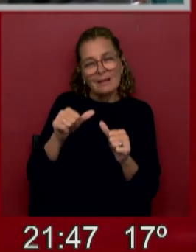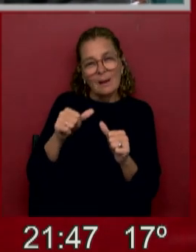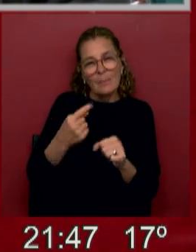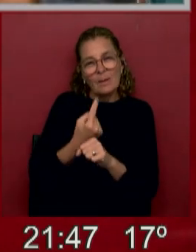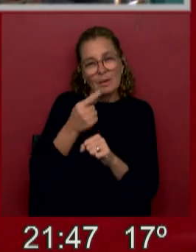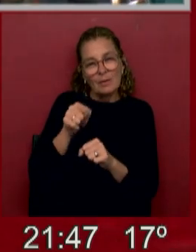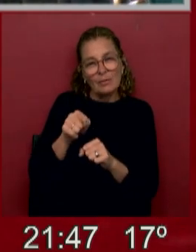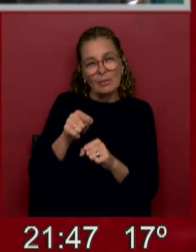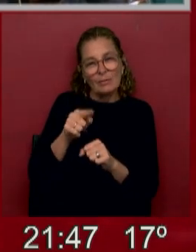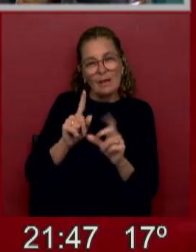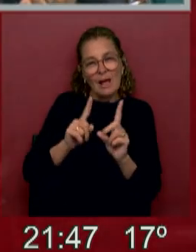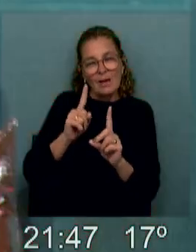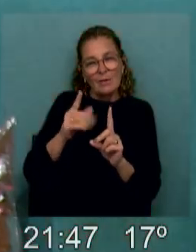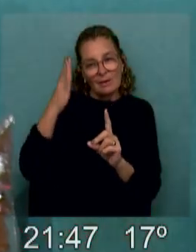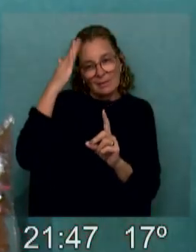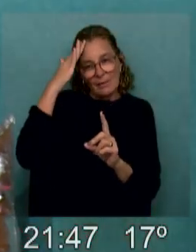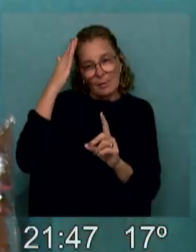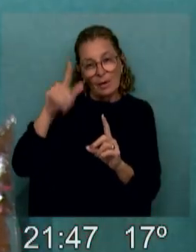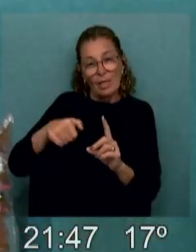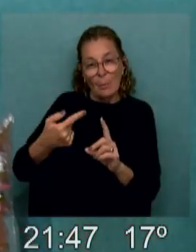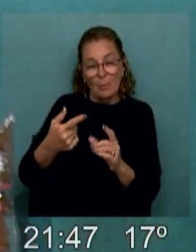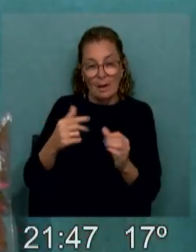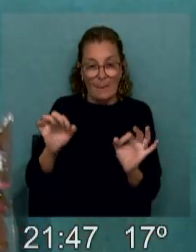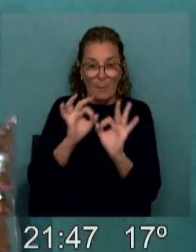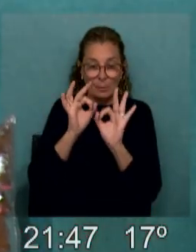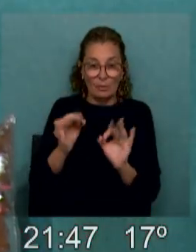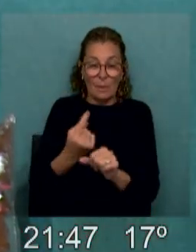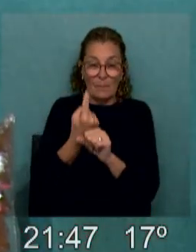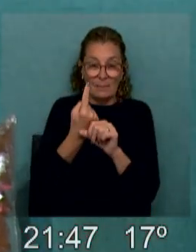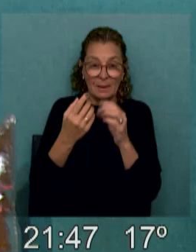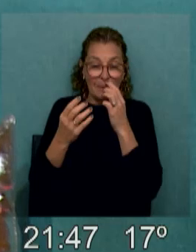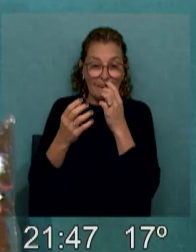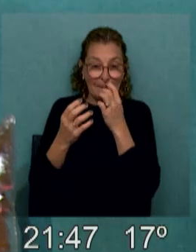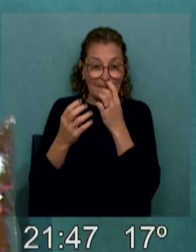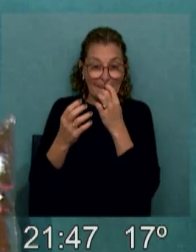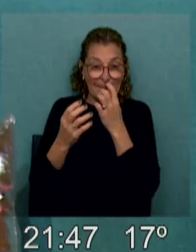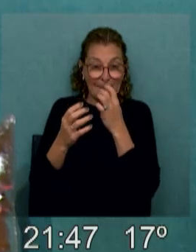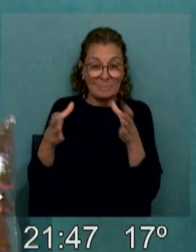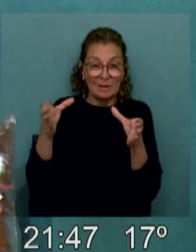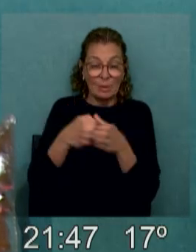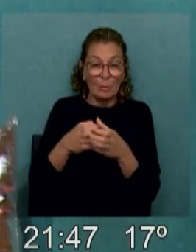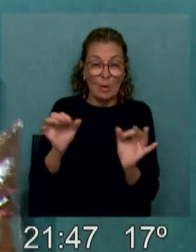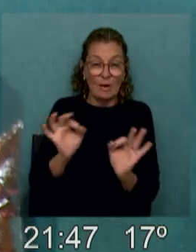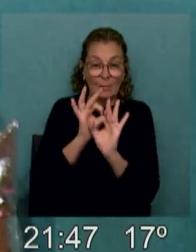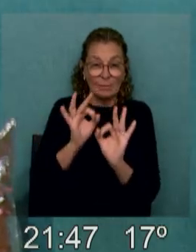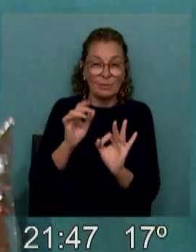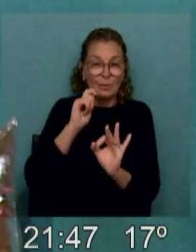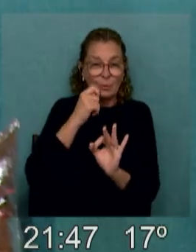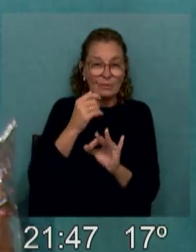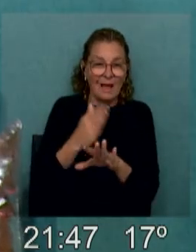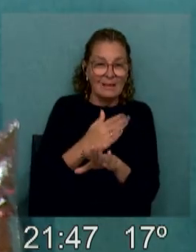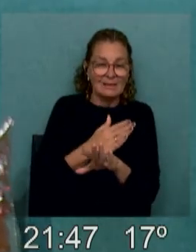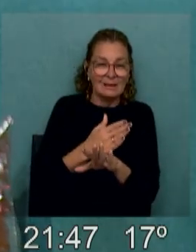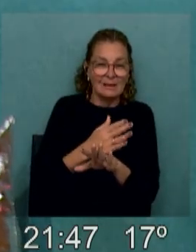primero eso. Eso es algo que sabemos que hay que hacer después de la música. Lo primero en la banda es, para esto es la música. No obstante poner todo